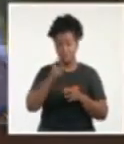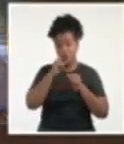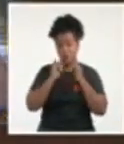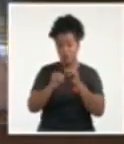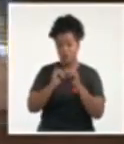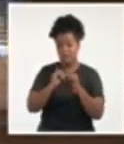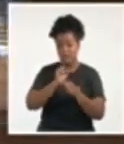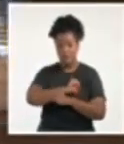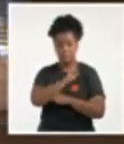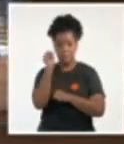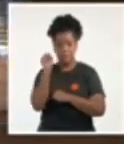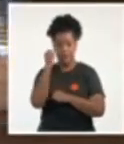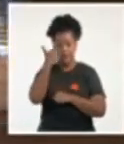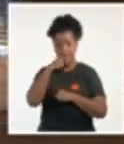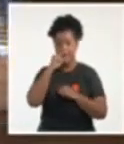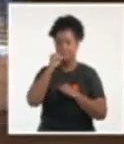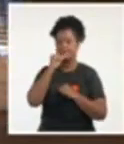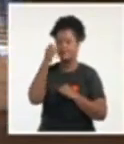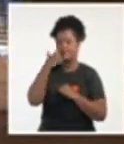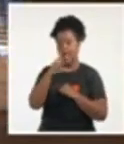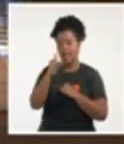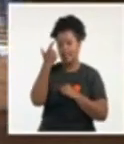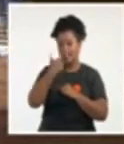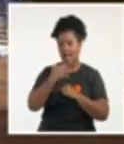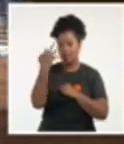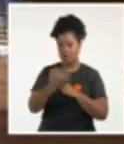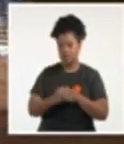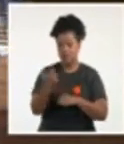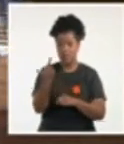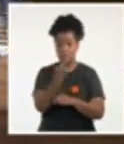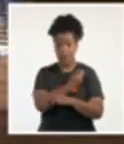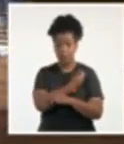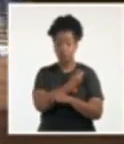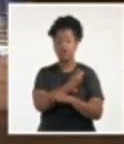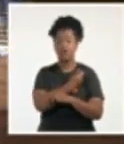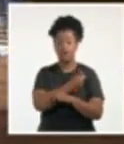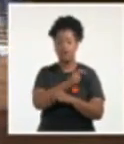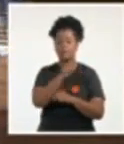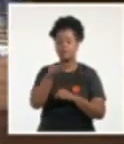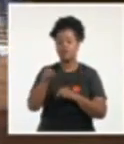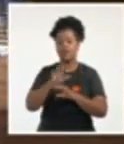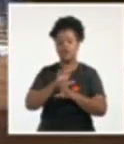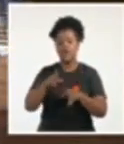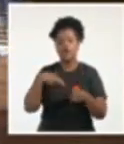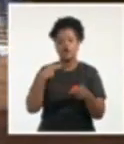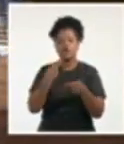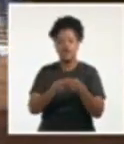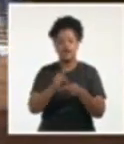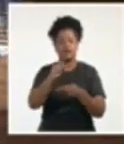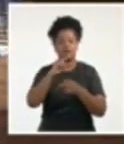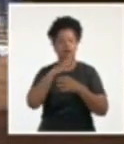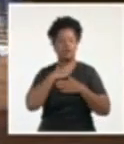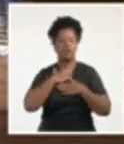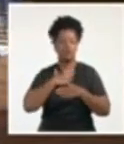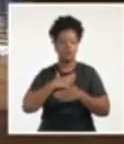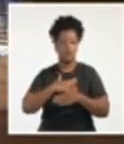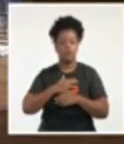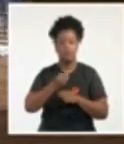nuestros candidatos vacunales y ya de nuestra vacuna Abdala, también dan más confianza y hacen que